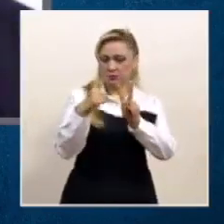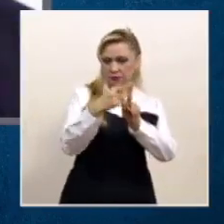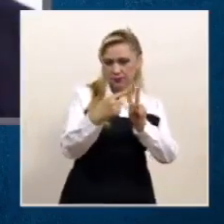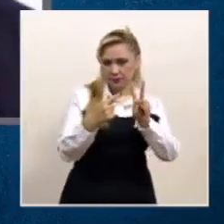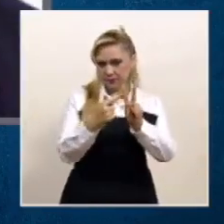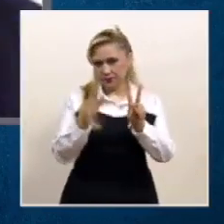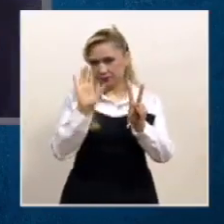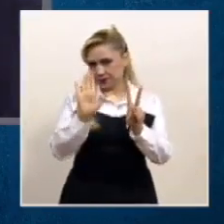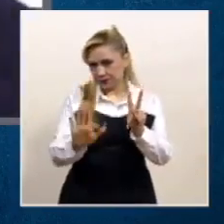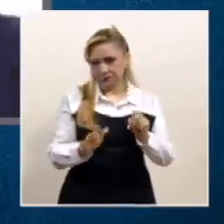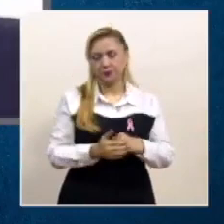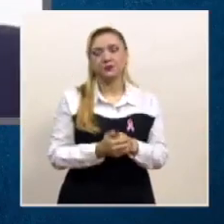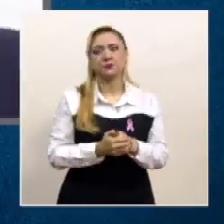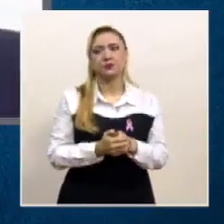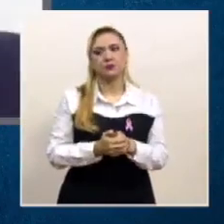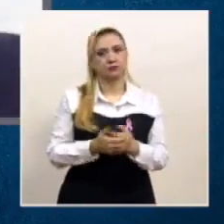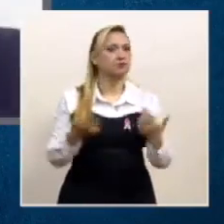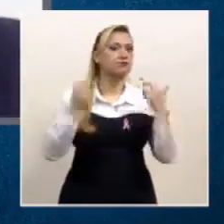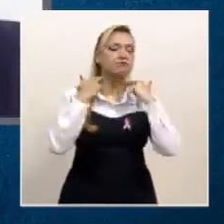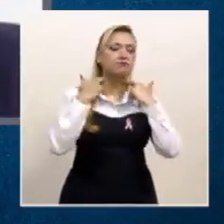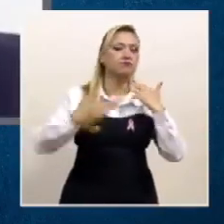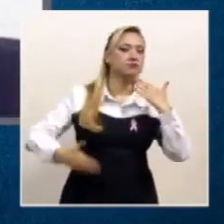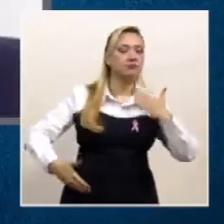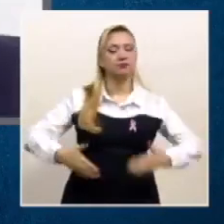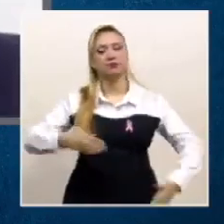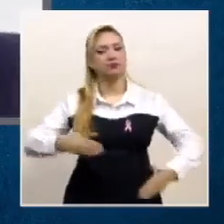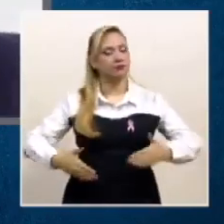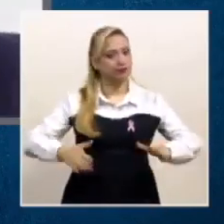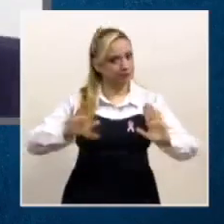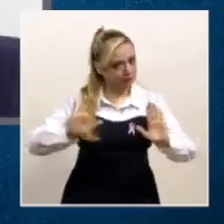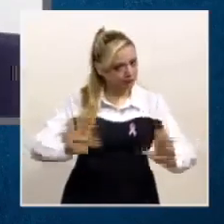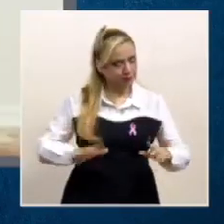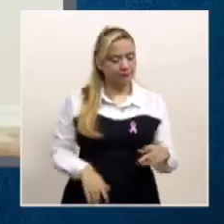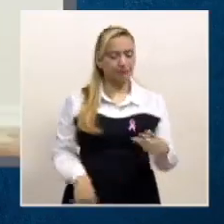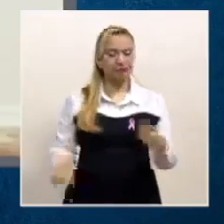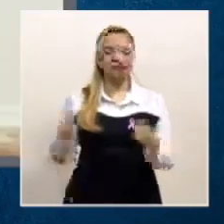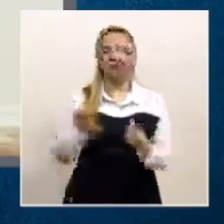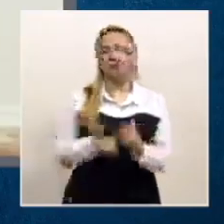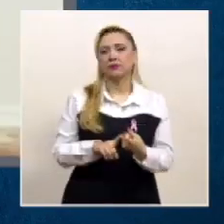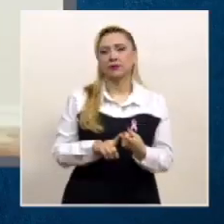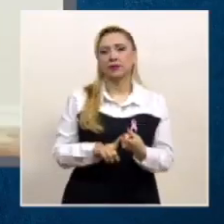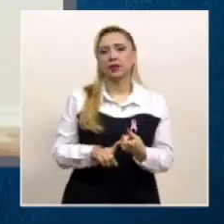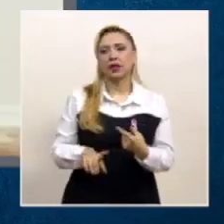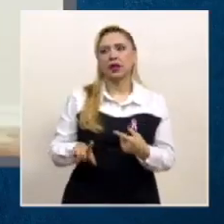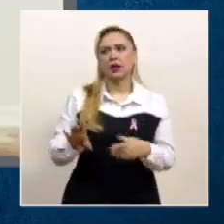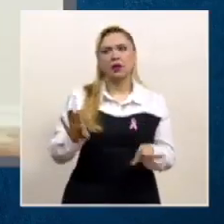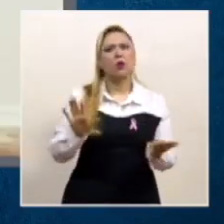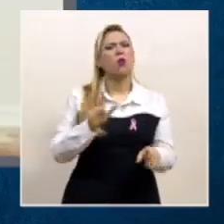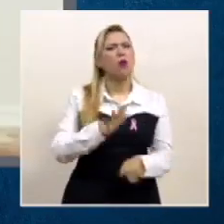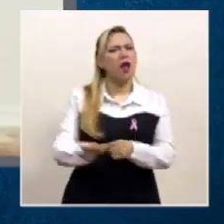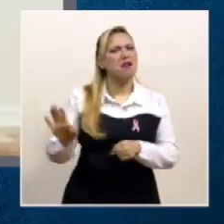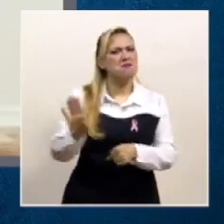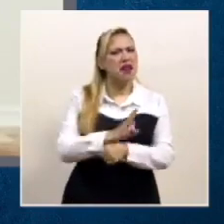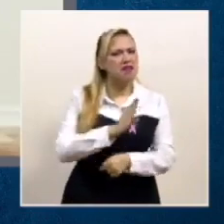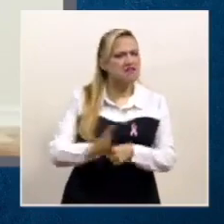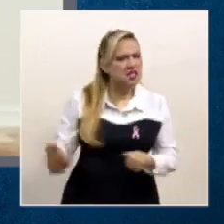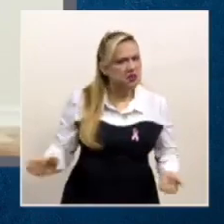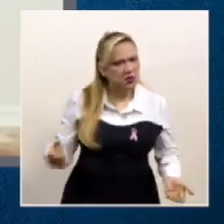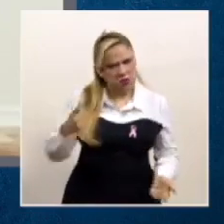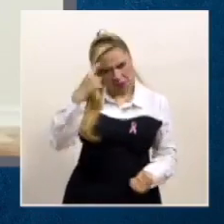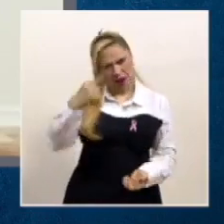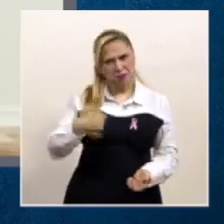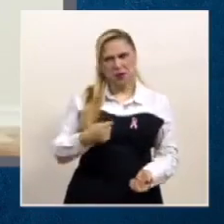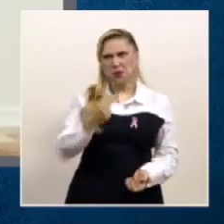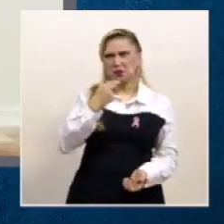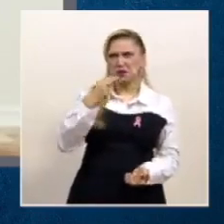perspectivas, como siempre la inteligencia artificial. Por un lado, desde los beneficios que genera a las personas